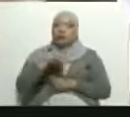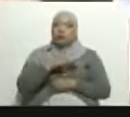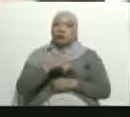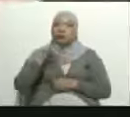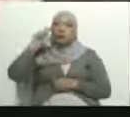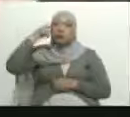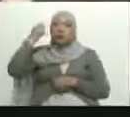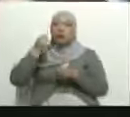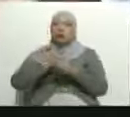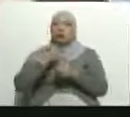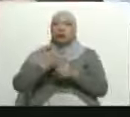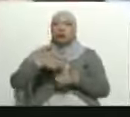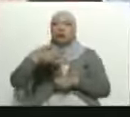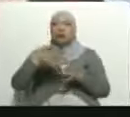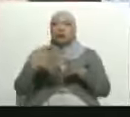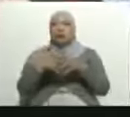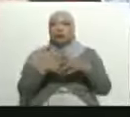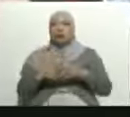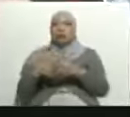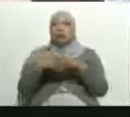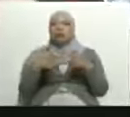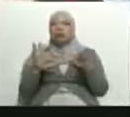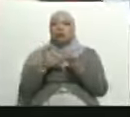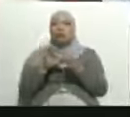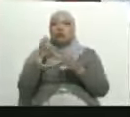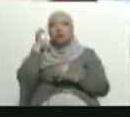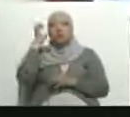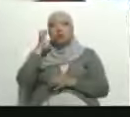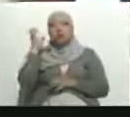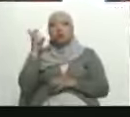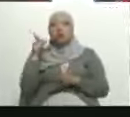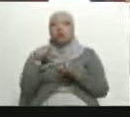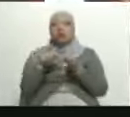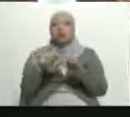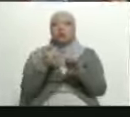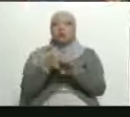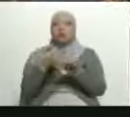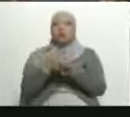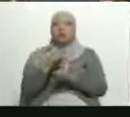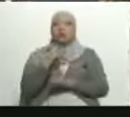el gobierno de los Estados Unidos, la Unión Europea y silenciado por la ONU.